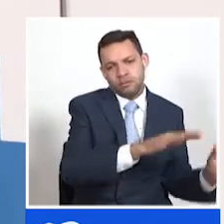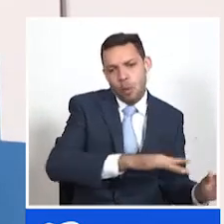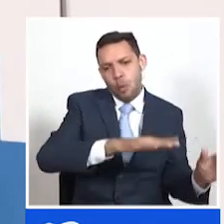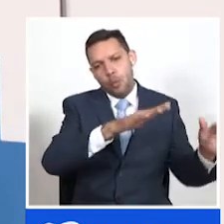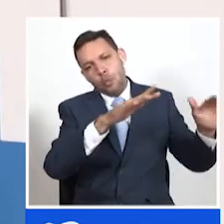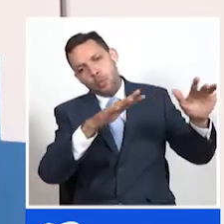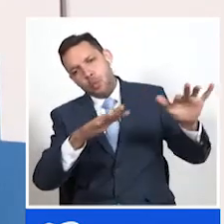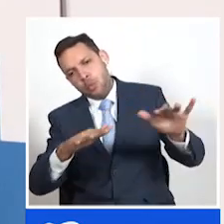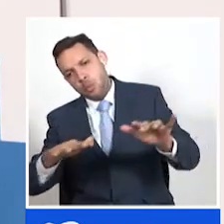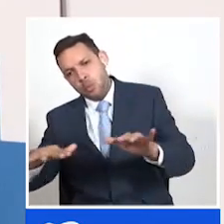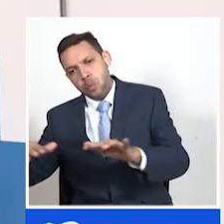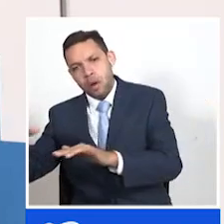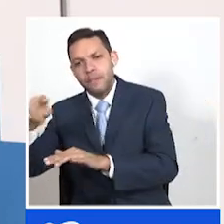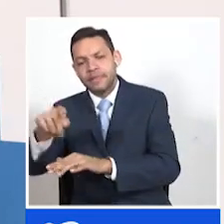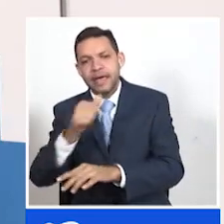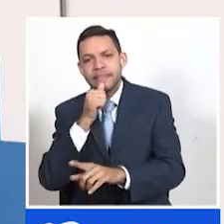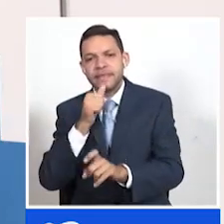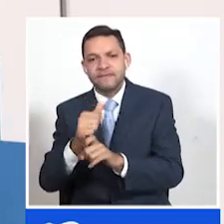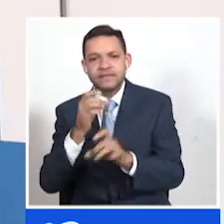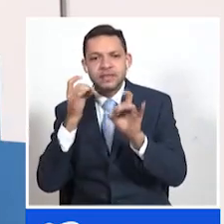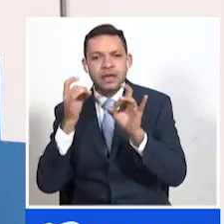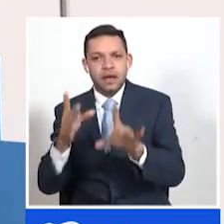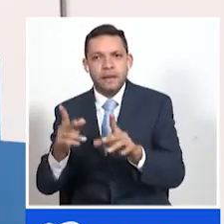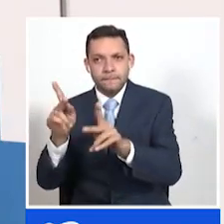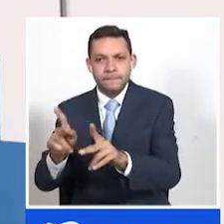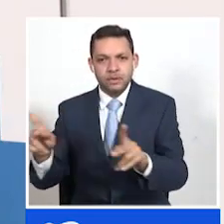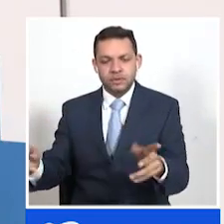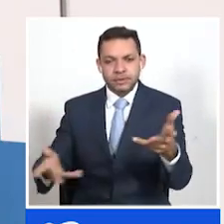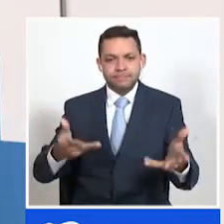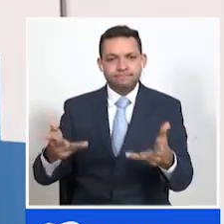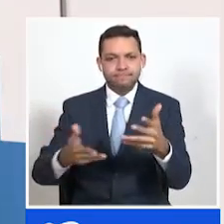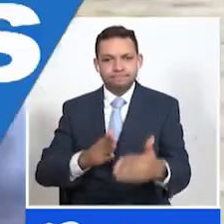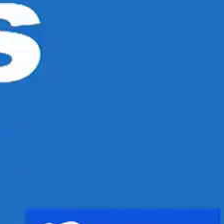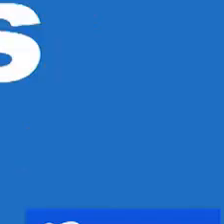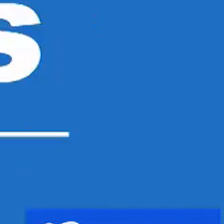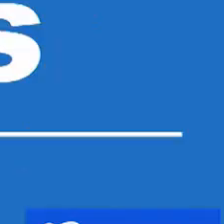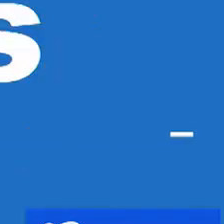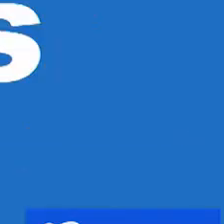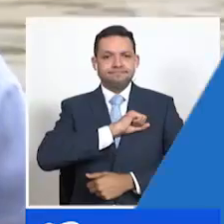que hoy enluta a nuestros departamentos.